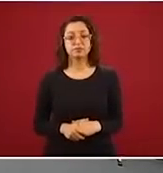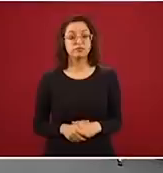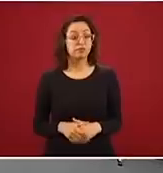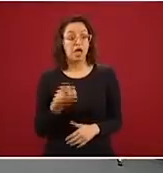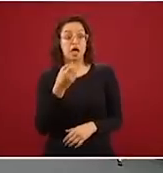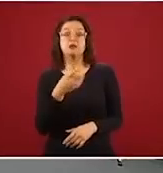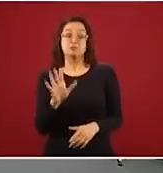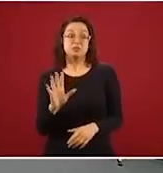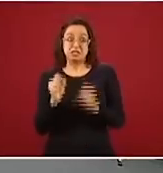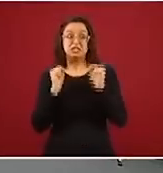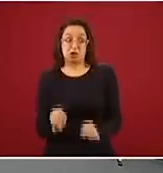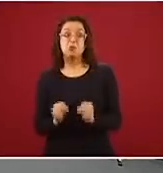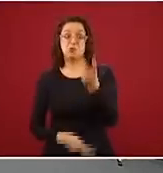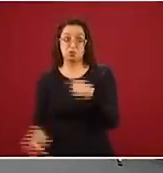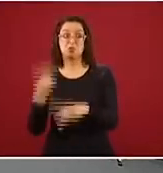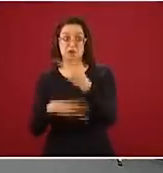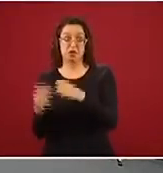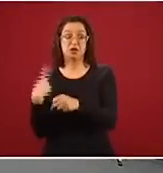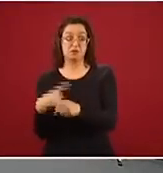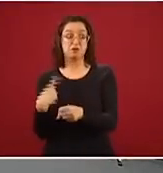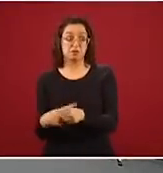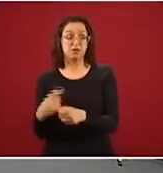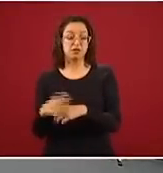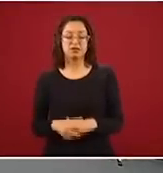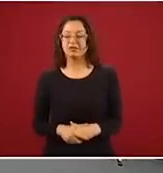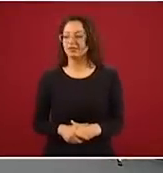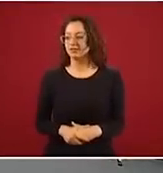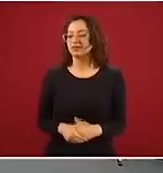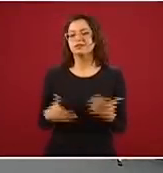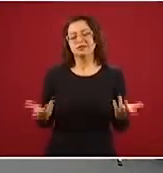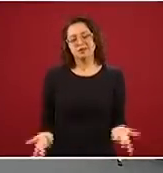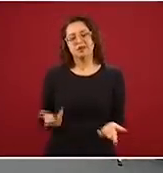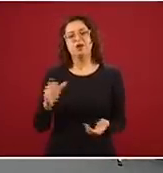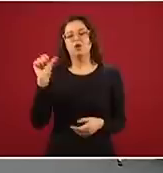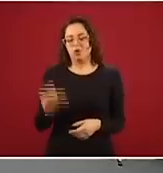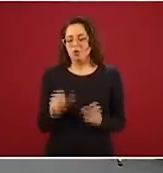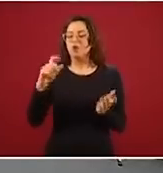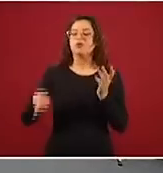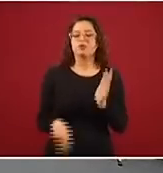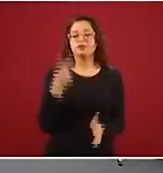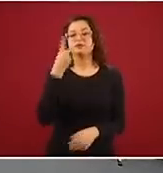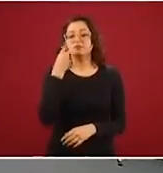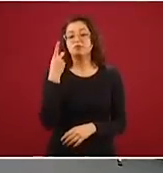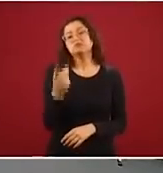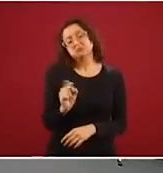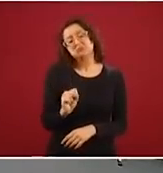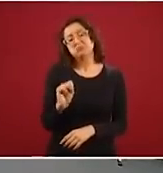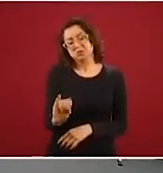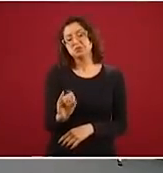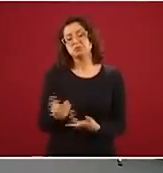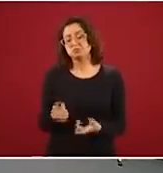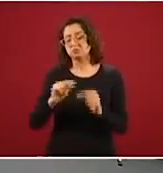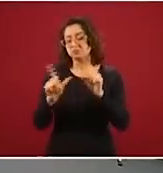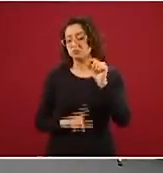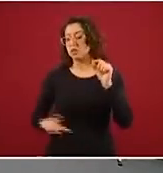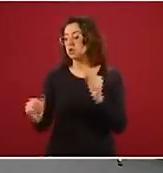lo dije con cierto énfasis la vez pasada, garantizándolo, se los digo de manera más técnica, es altamente probable que a